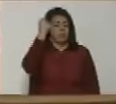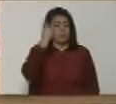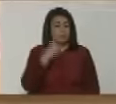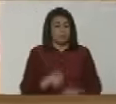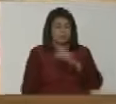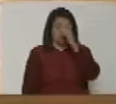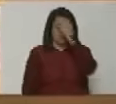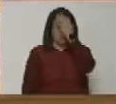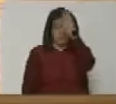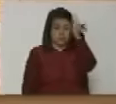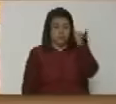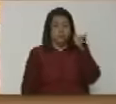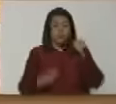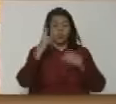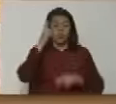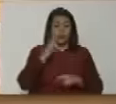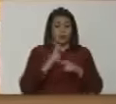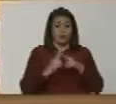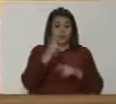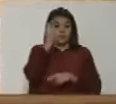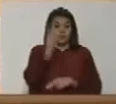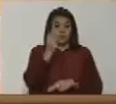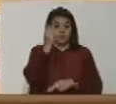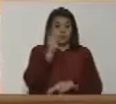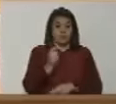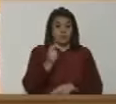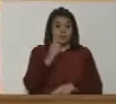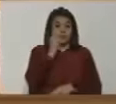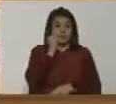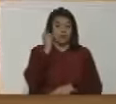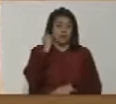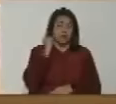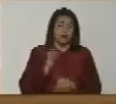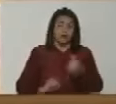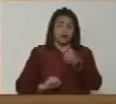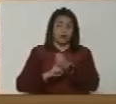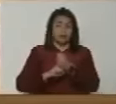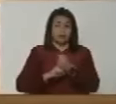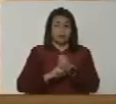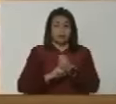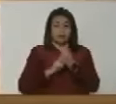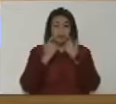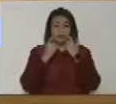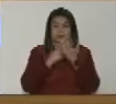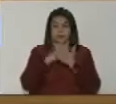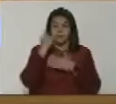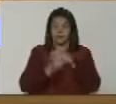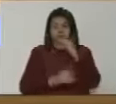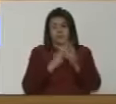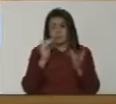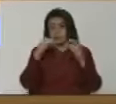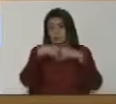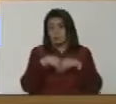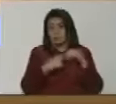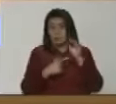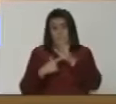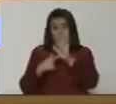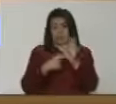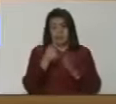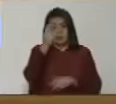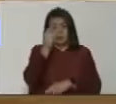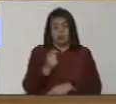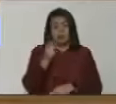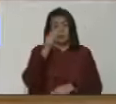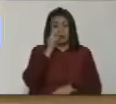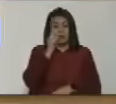consideración, las honorables diputadas y los honorables diputados que estén a favor del proyecto de acuerdo presentado por la diputada